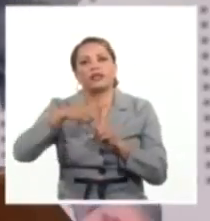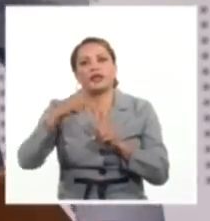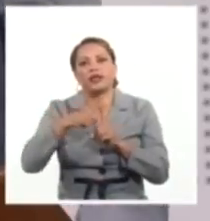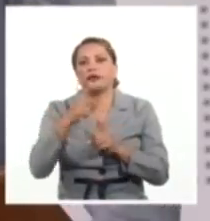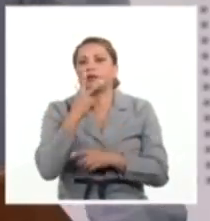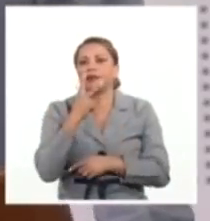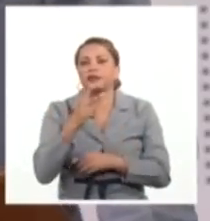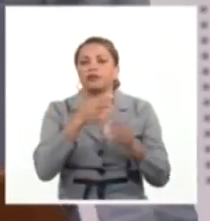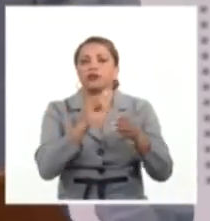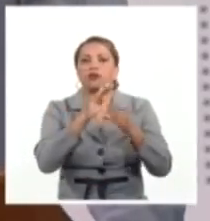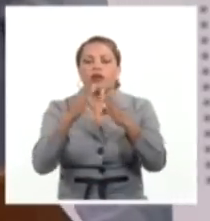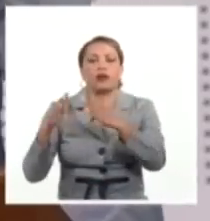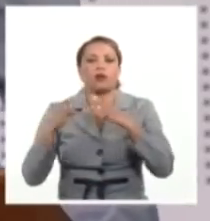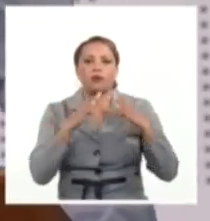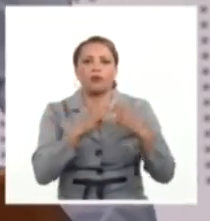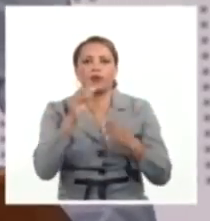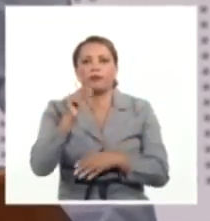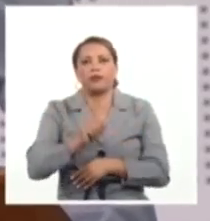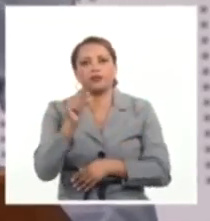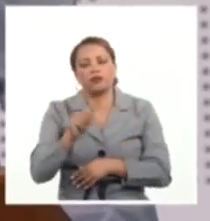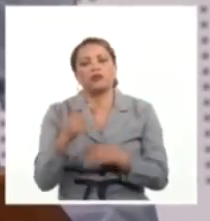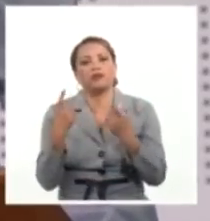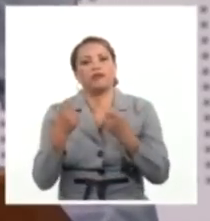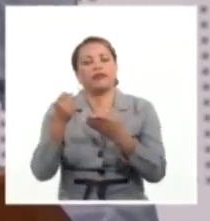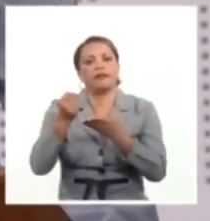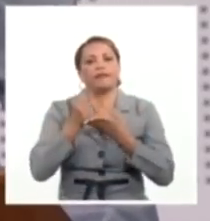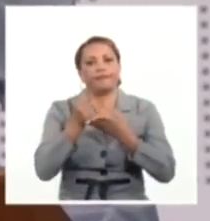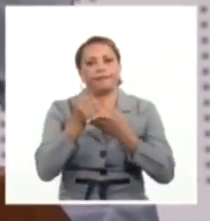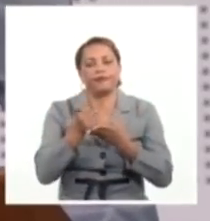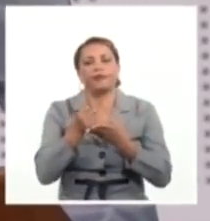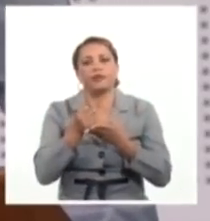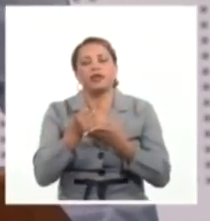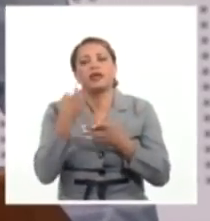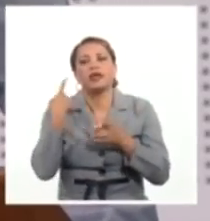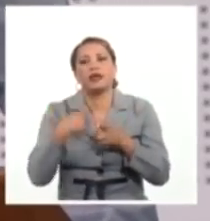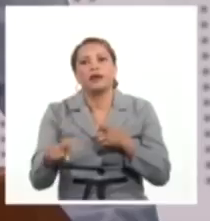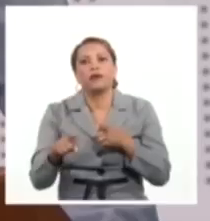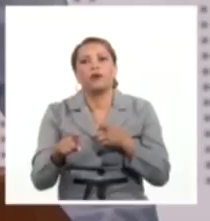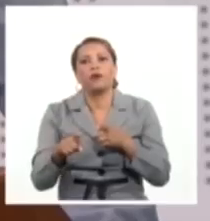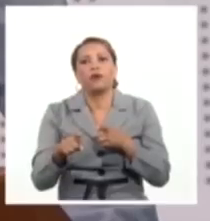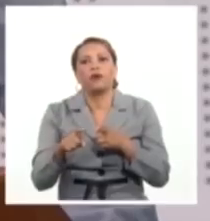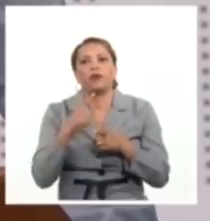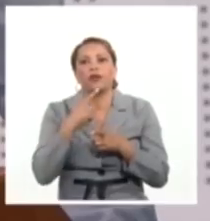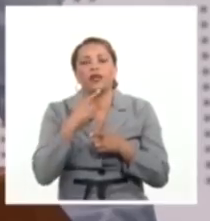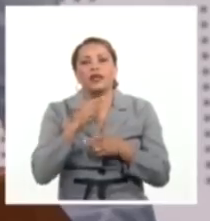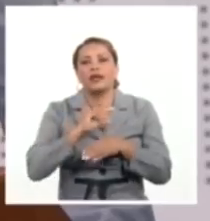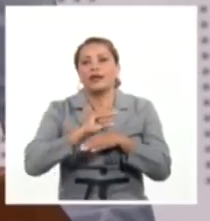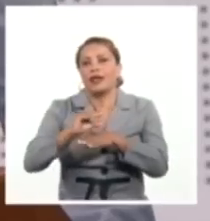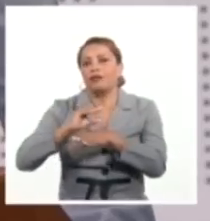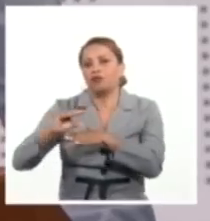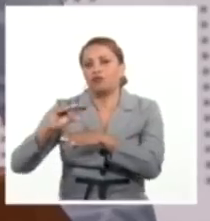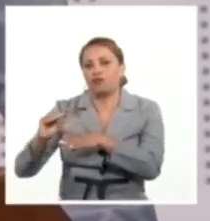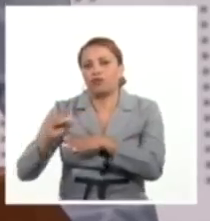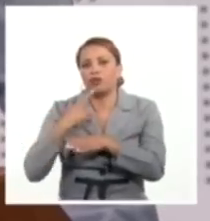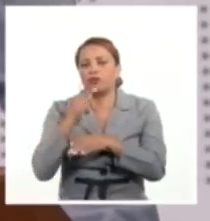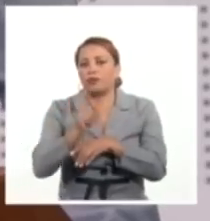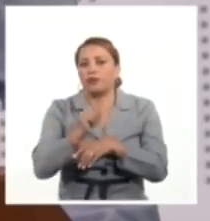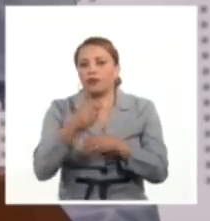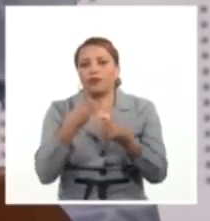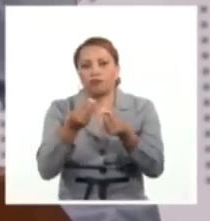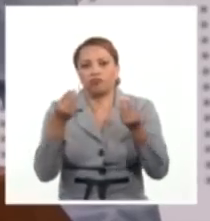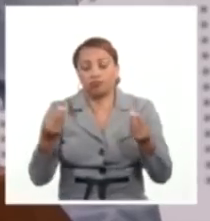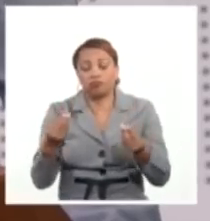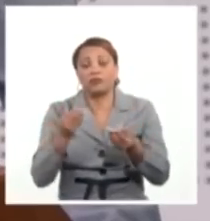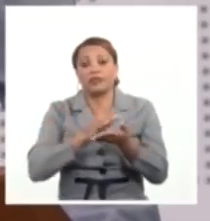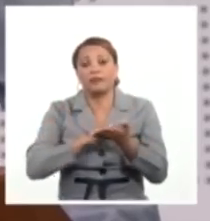atención a las comunidades y personas en situación de vulnerabilidad, el tránsito definitivo del subsidio a productos al subsidio a personas,